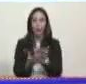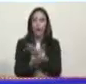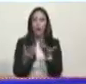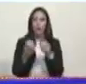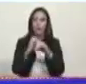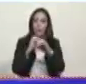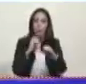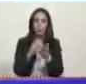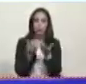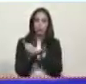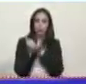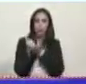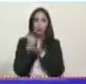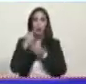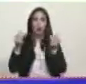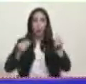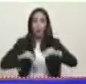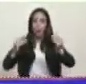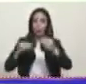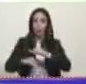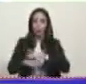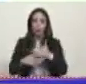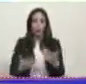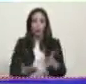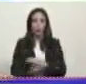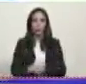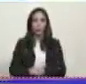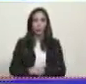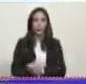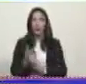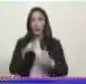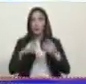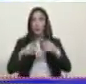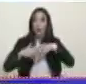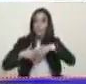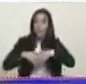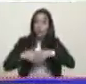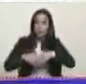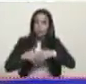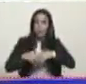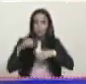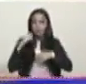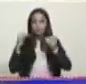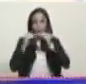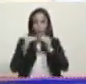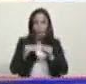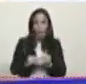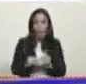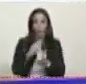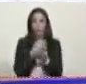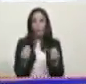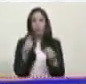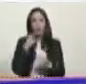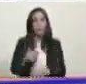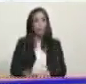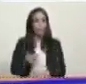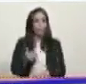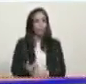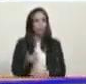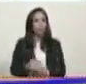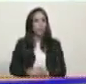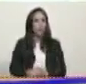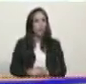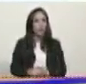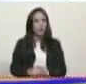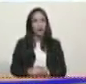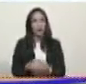hemos logrado un convenio donde esta planta Sibecci va a ensamblar una cantidad importante de